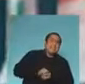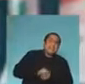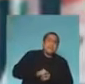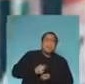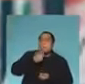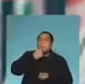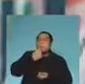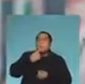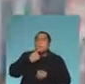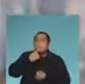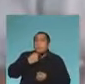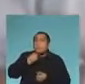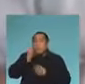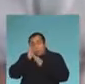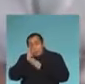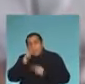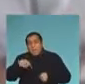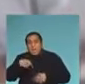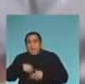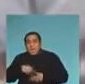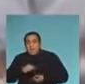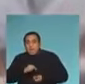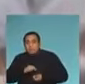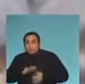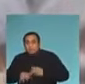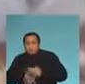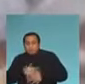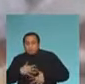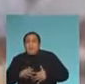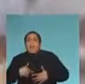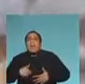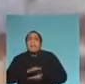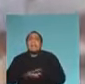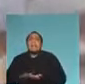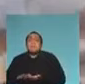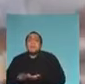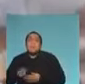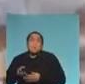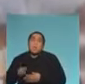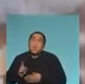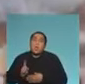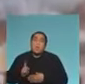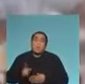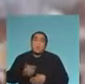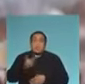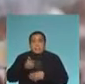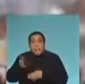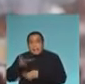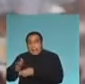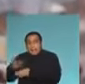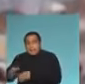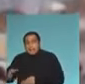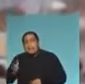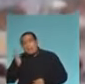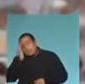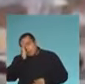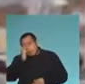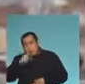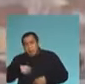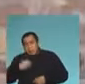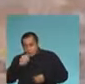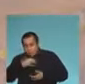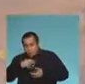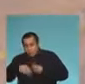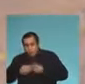que haga la limpieza que necesita el cuerpo para que al otro día esté en condiciones de poder estar pum para arriba, por decirlo de alguna. Bueno, entonces un hábito que tomamos de lo